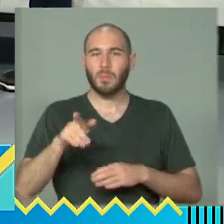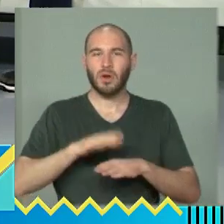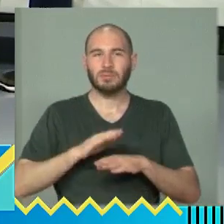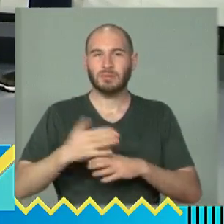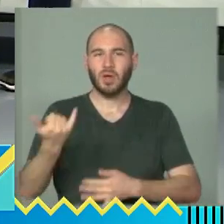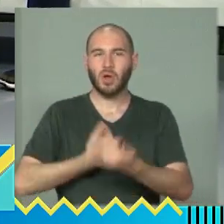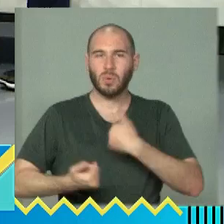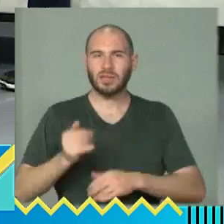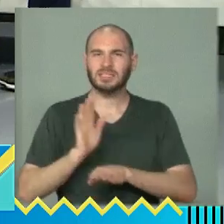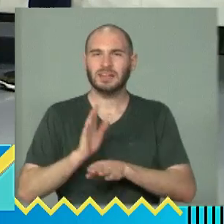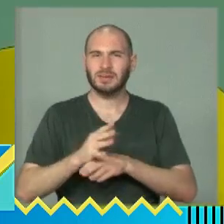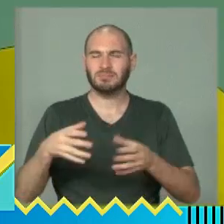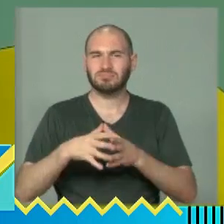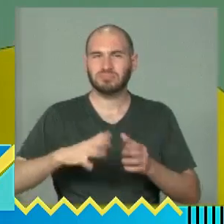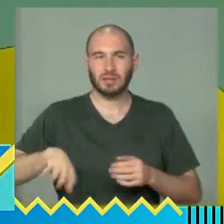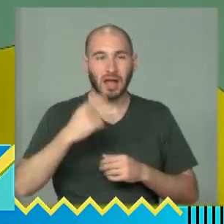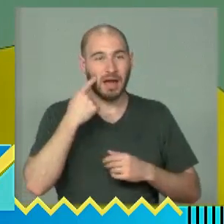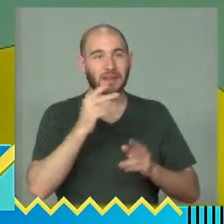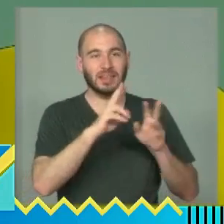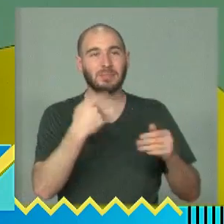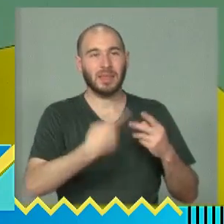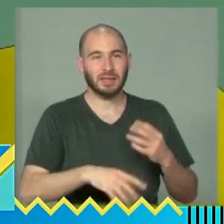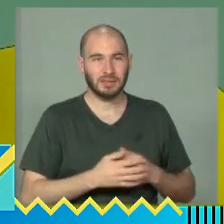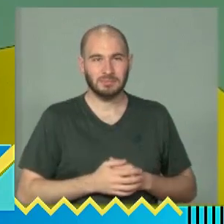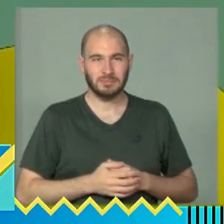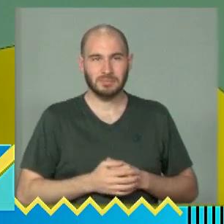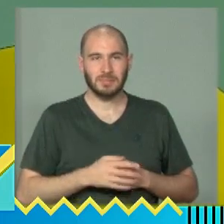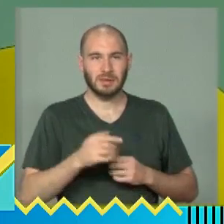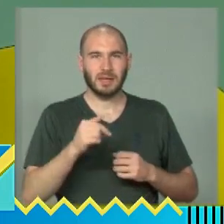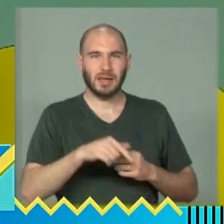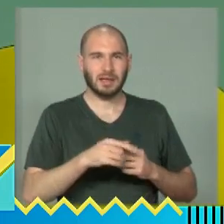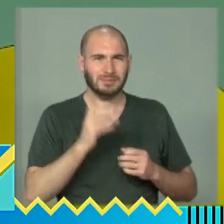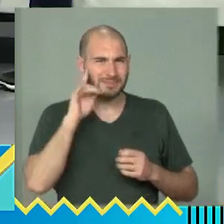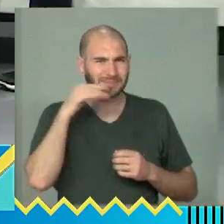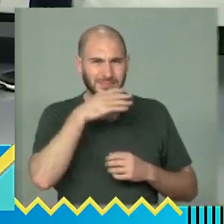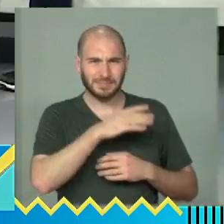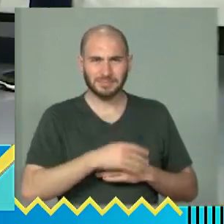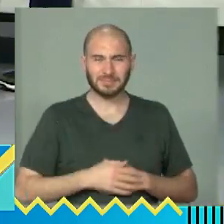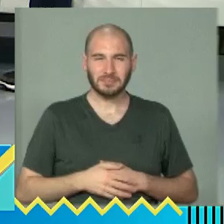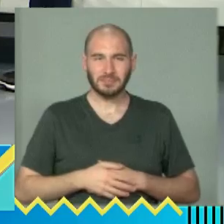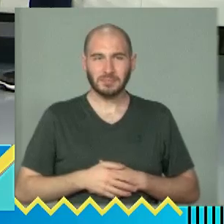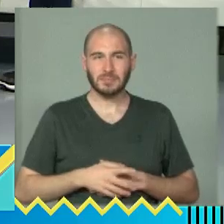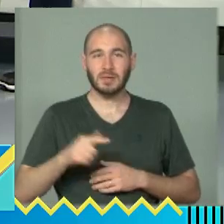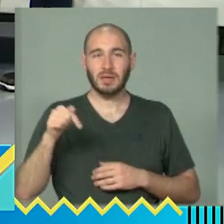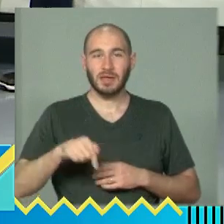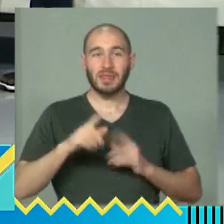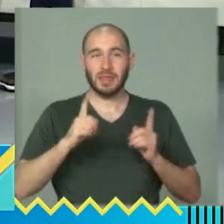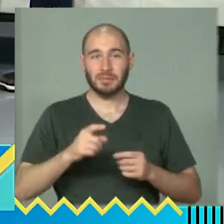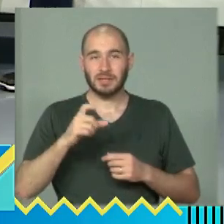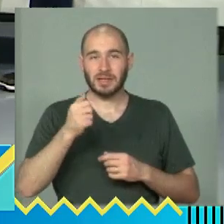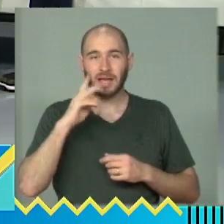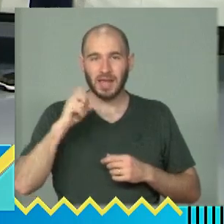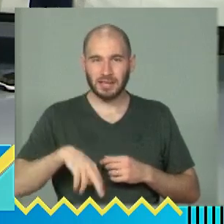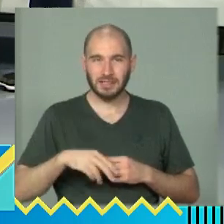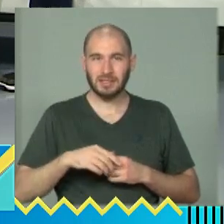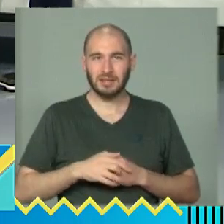explicar qué significa todo esto. Vamos a ver, ¿no?, de qué se trata esto de querer hacer emprender a los más chicos. Perfecto. Está con nosotros Karim Di